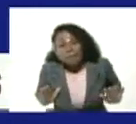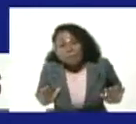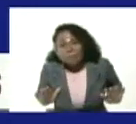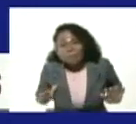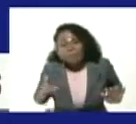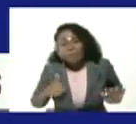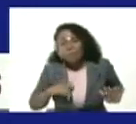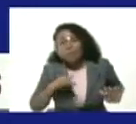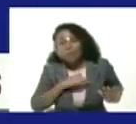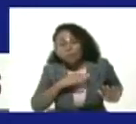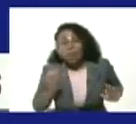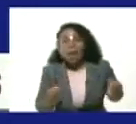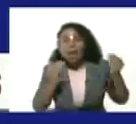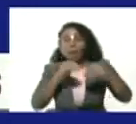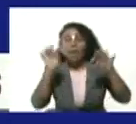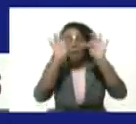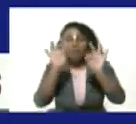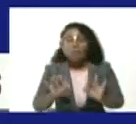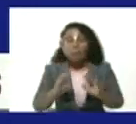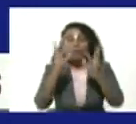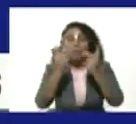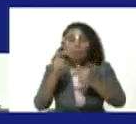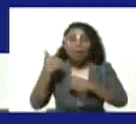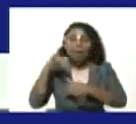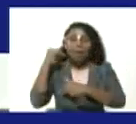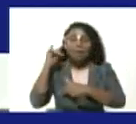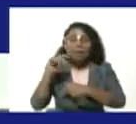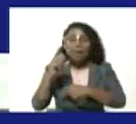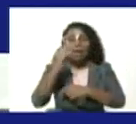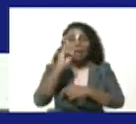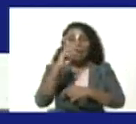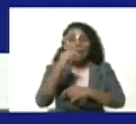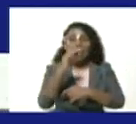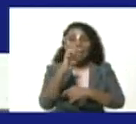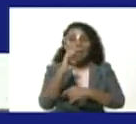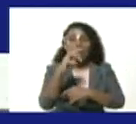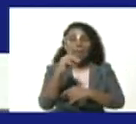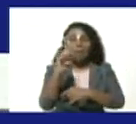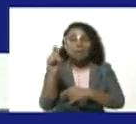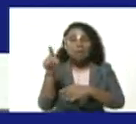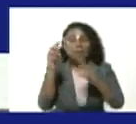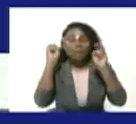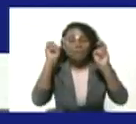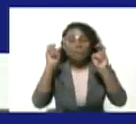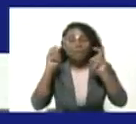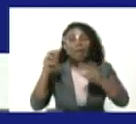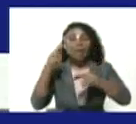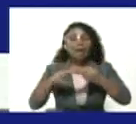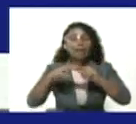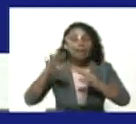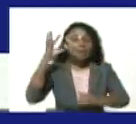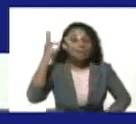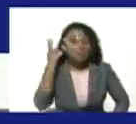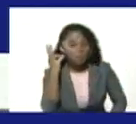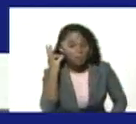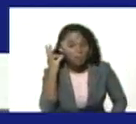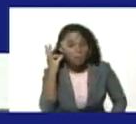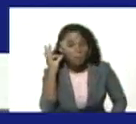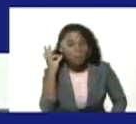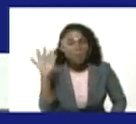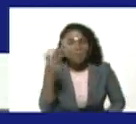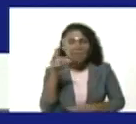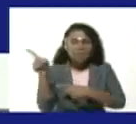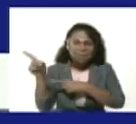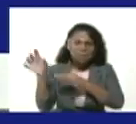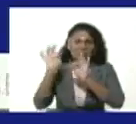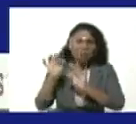estemos, de acuerdo a los modelos numéricos que tenemos en el INAME y a nivel mundial, se presenta el fenómeno La Niña. Se está estimando el